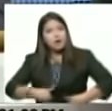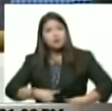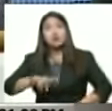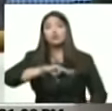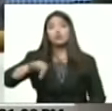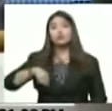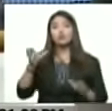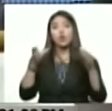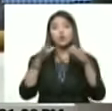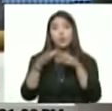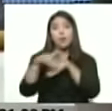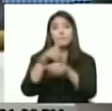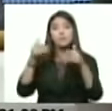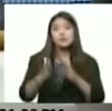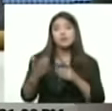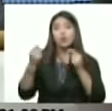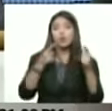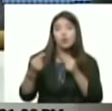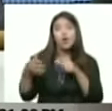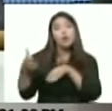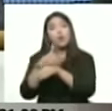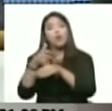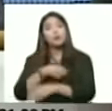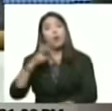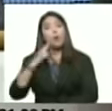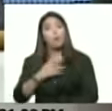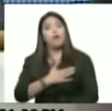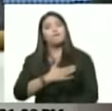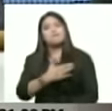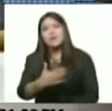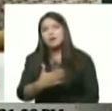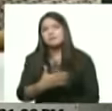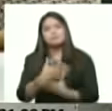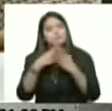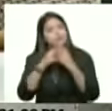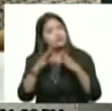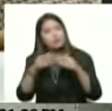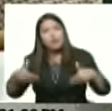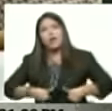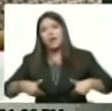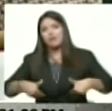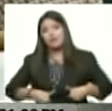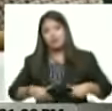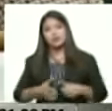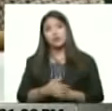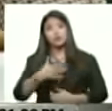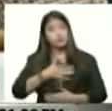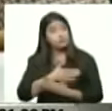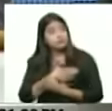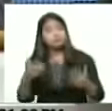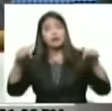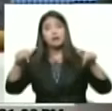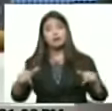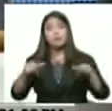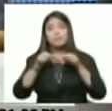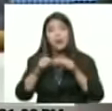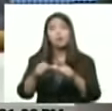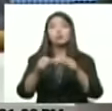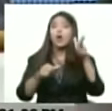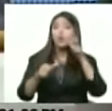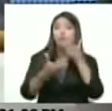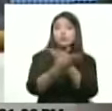el equipo económico y el equipo del gobierno bolivariano, apostamos todo nuestro esfuerzo. Quedo a la orden de ustedes para seguir